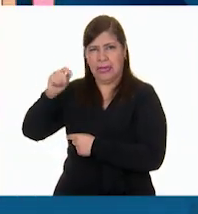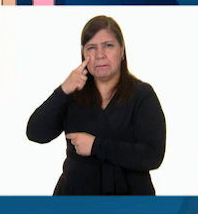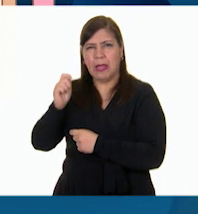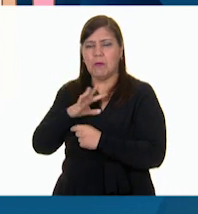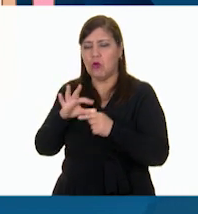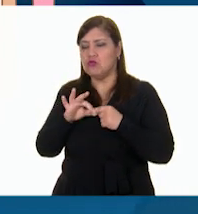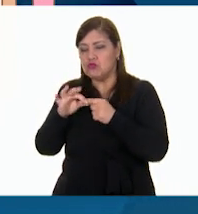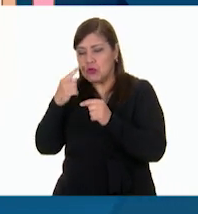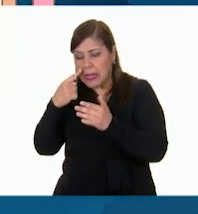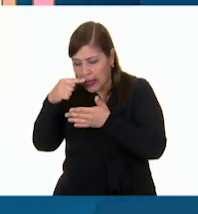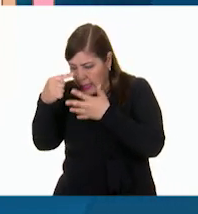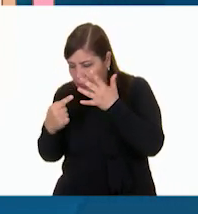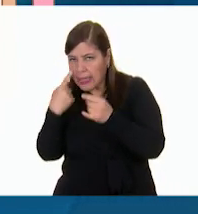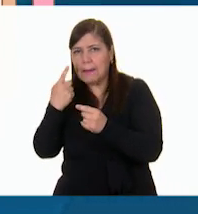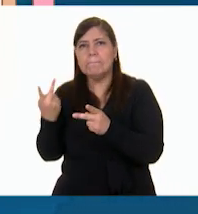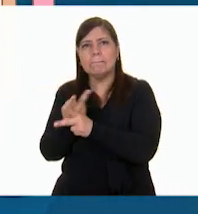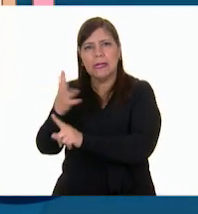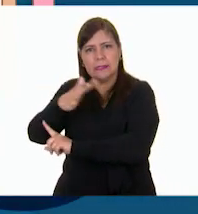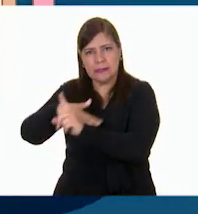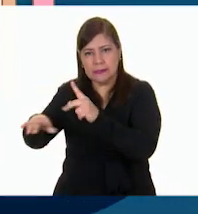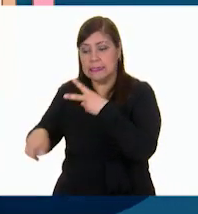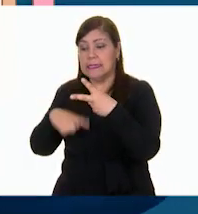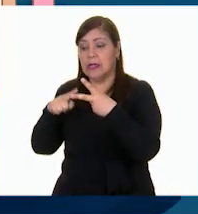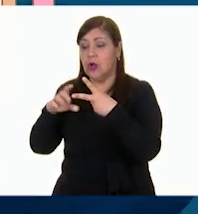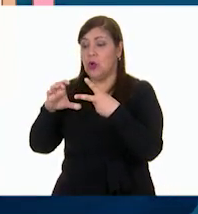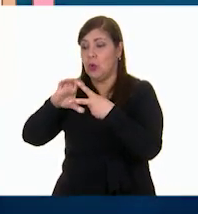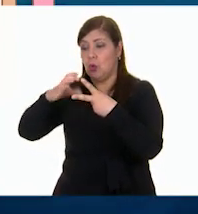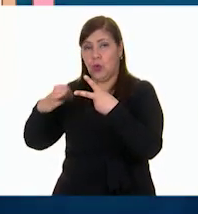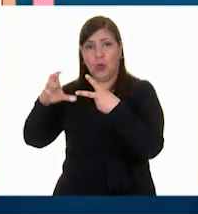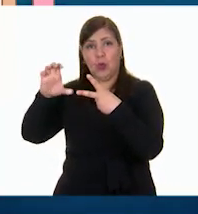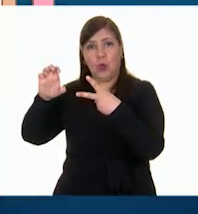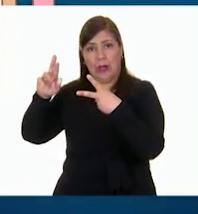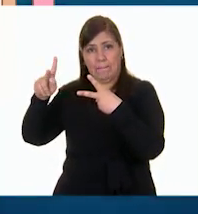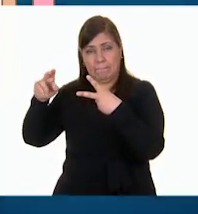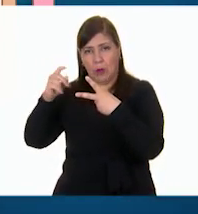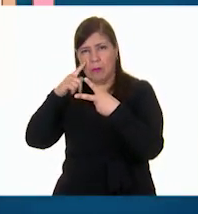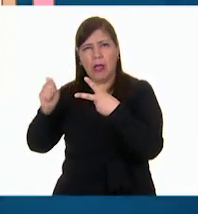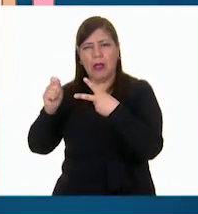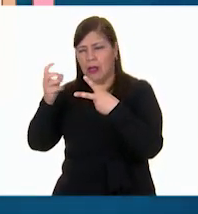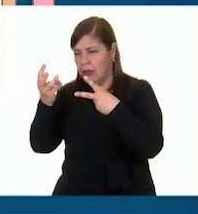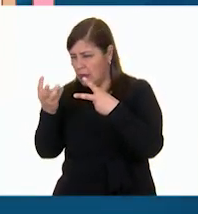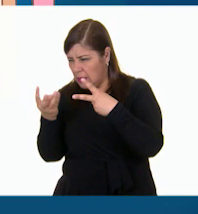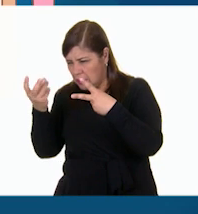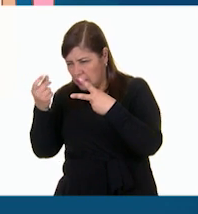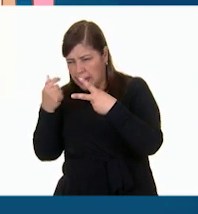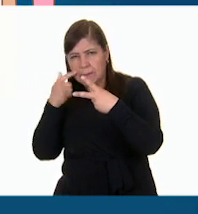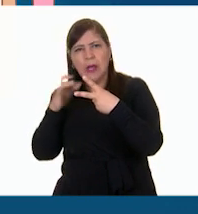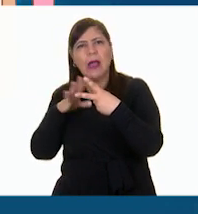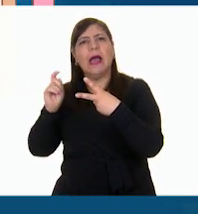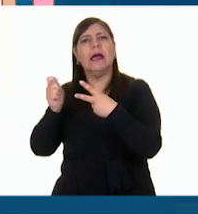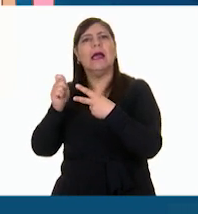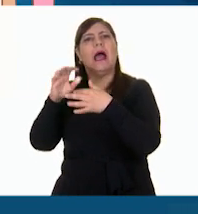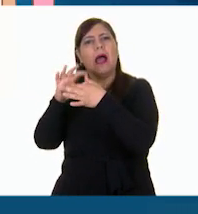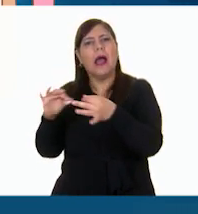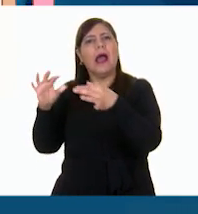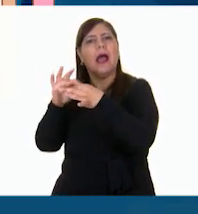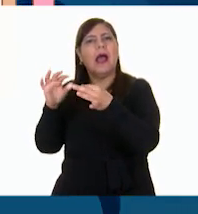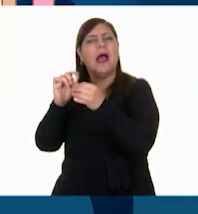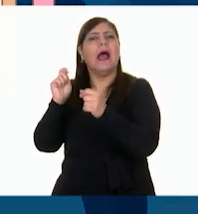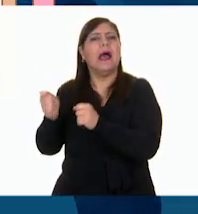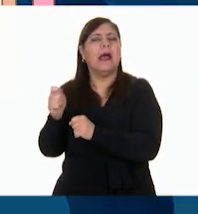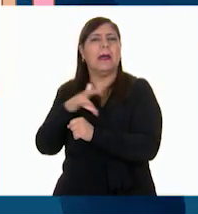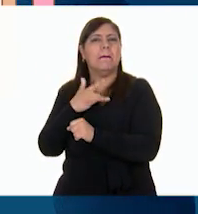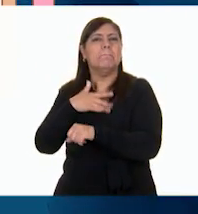a tratar. En el cuerpo, la enunciación o presentación de algunos elementos argumentativos, aunque los argumentos no